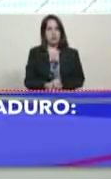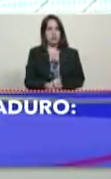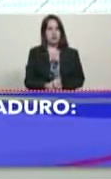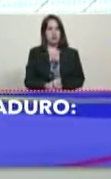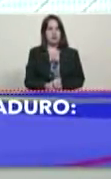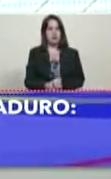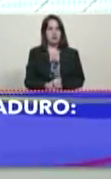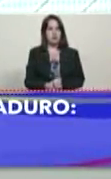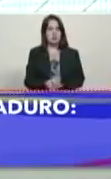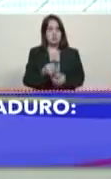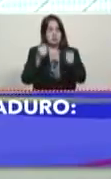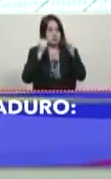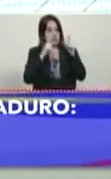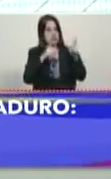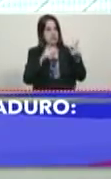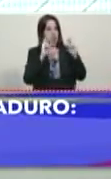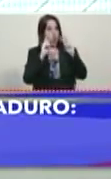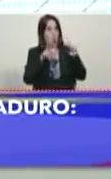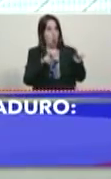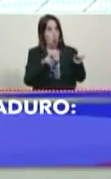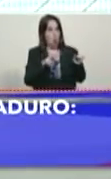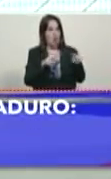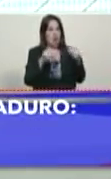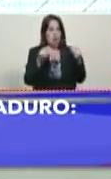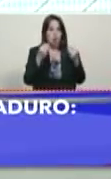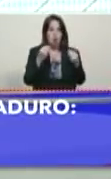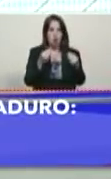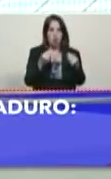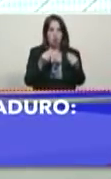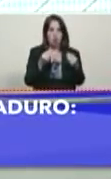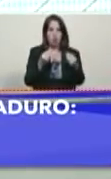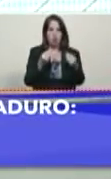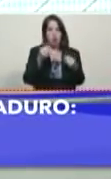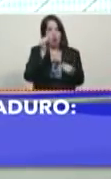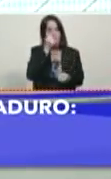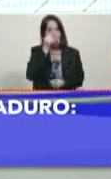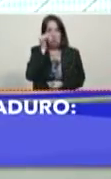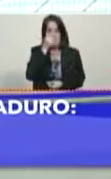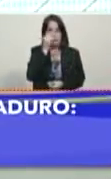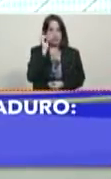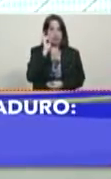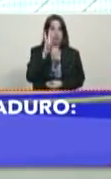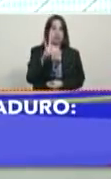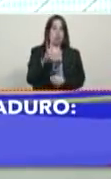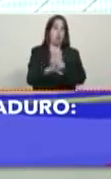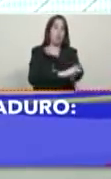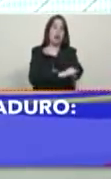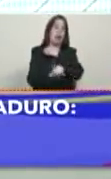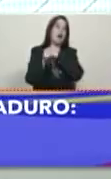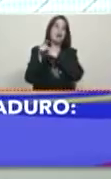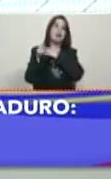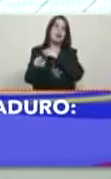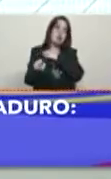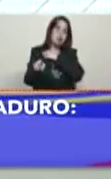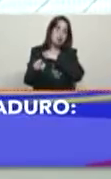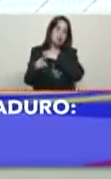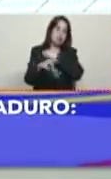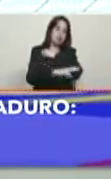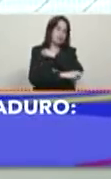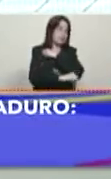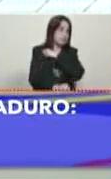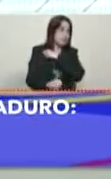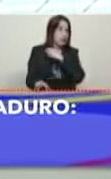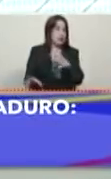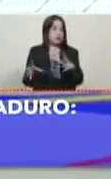porque a mí me impresionaron en las redes sociales los vídeos ver los delincuentes delincuentes se